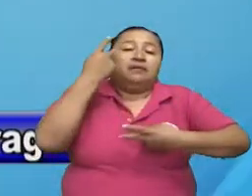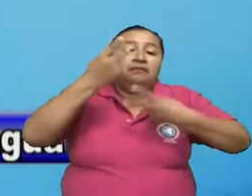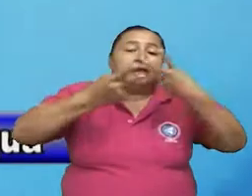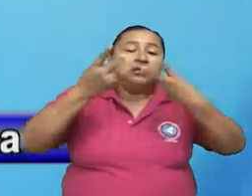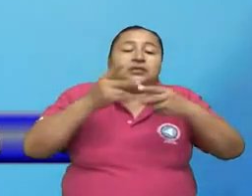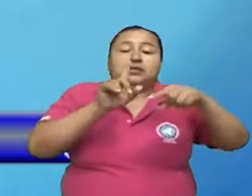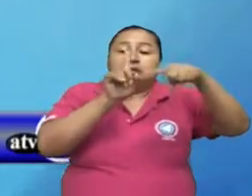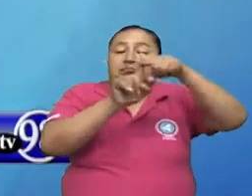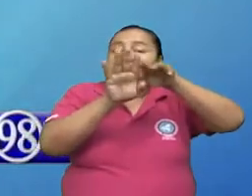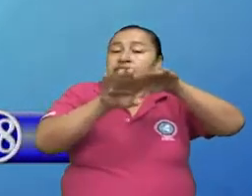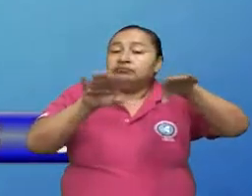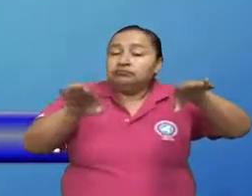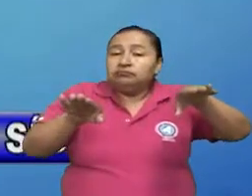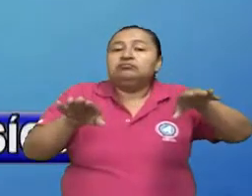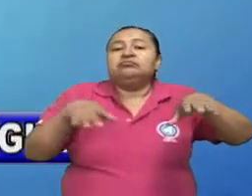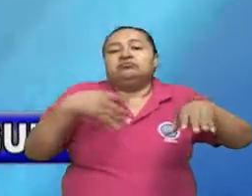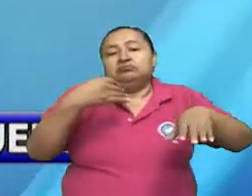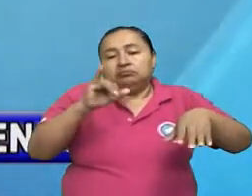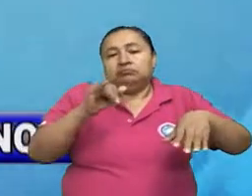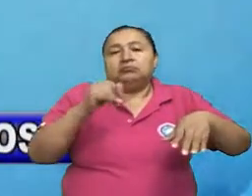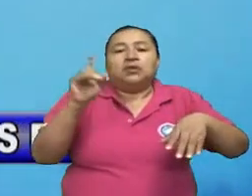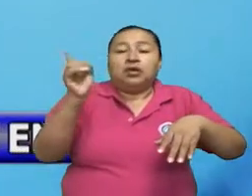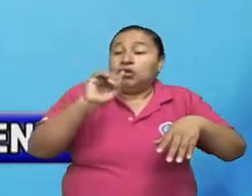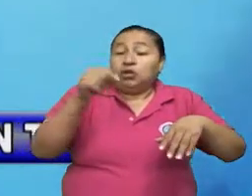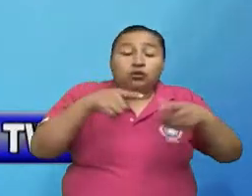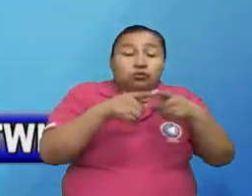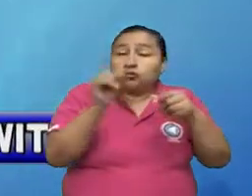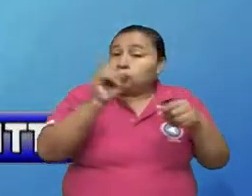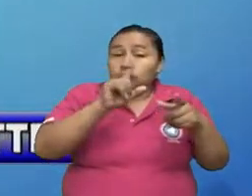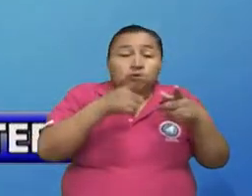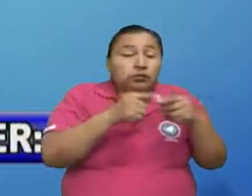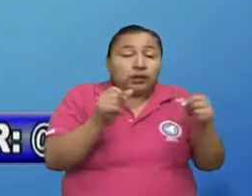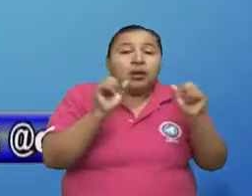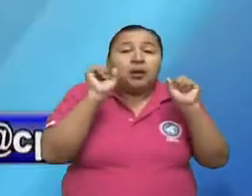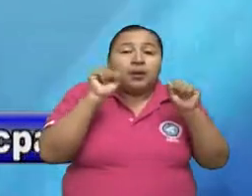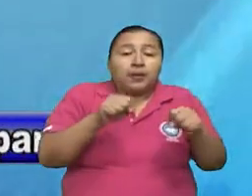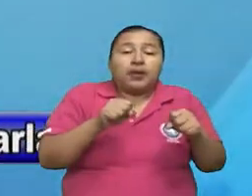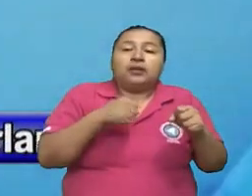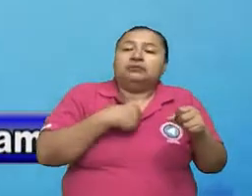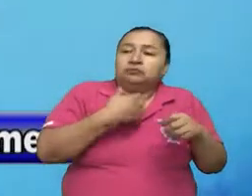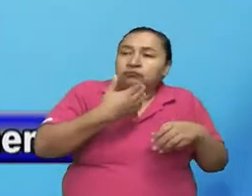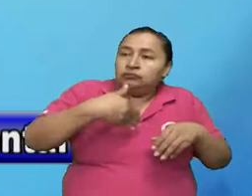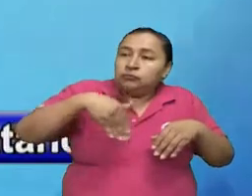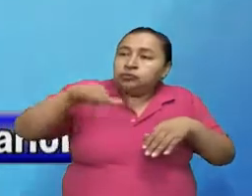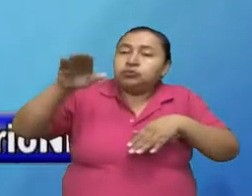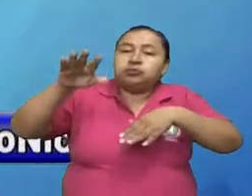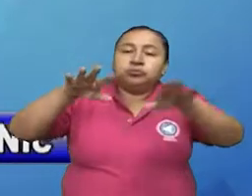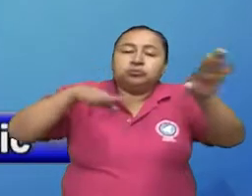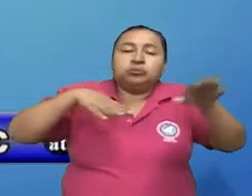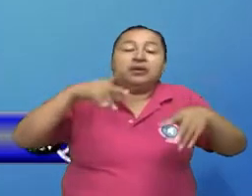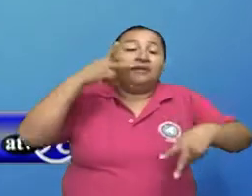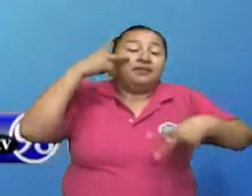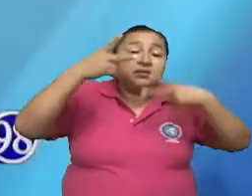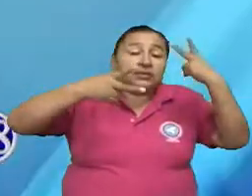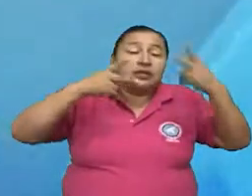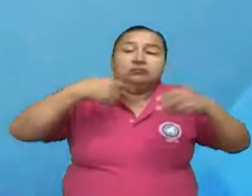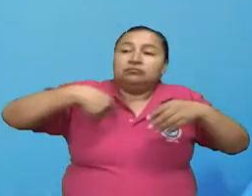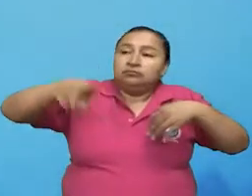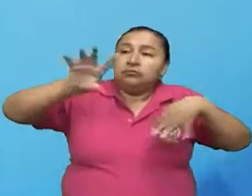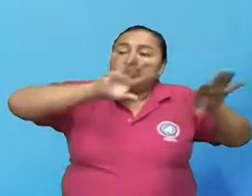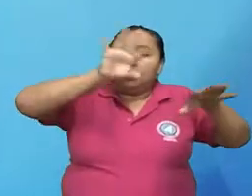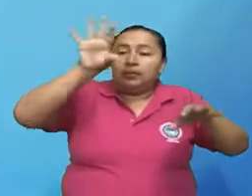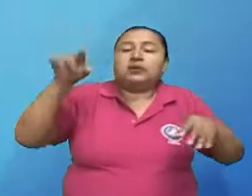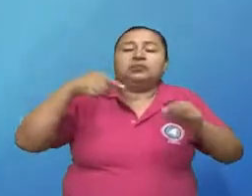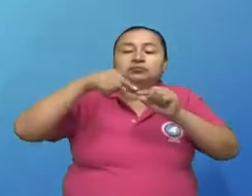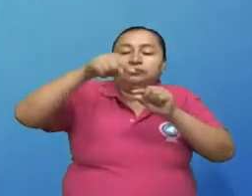Campos Santos y que no son de Managua puedan desplazarse y visitar a sus